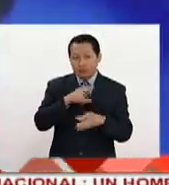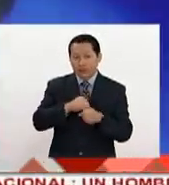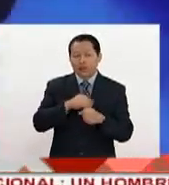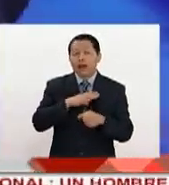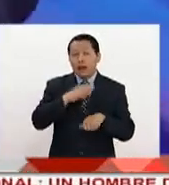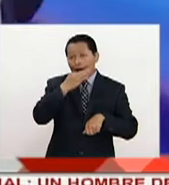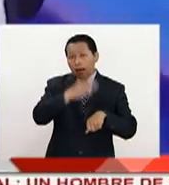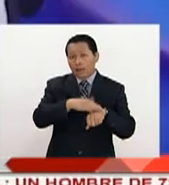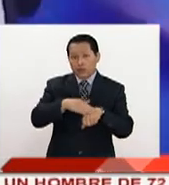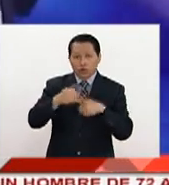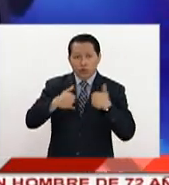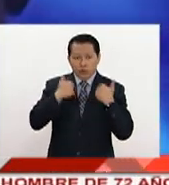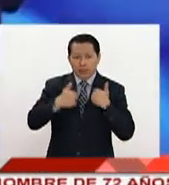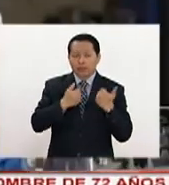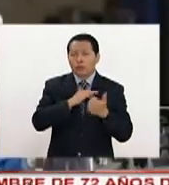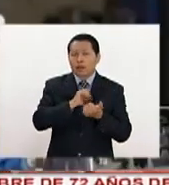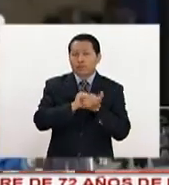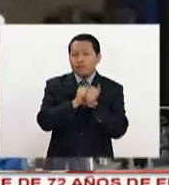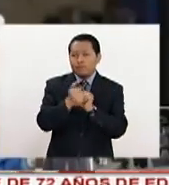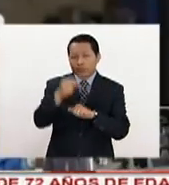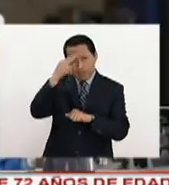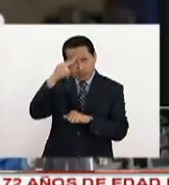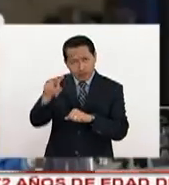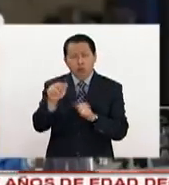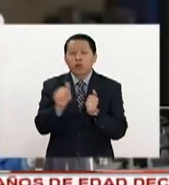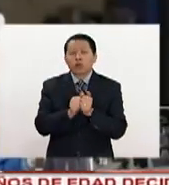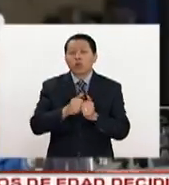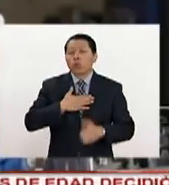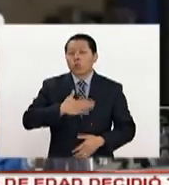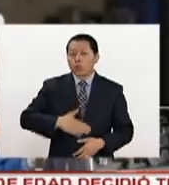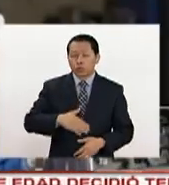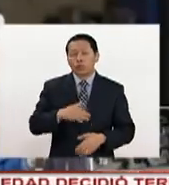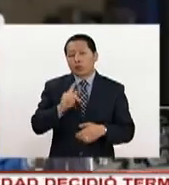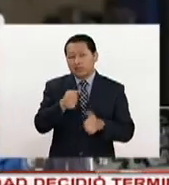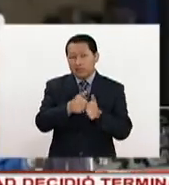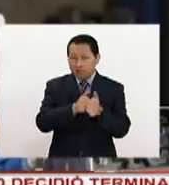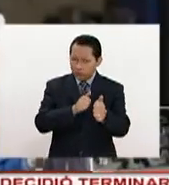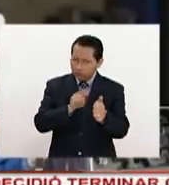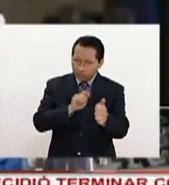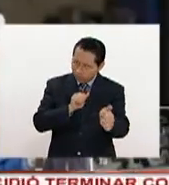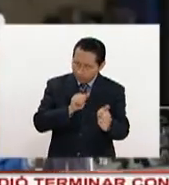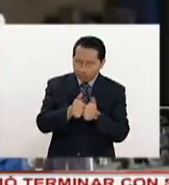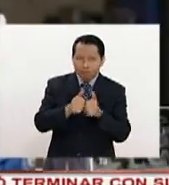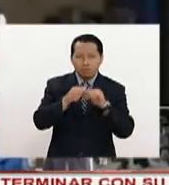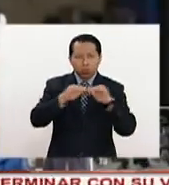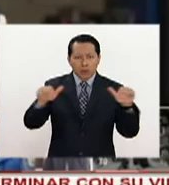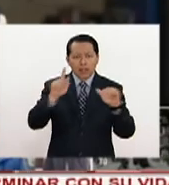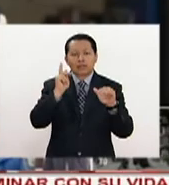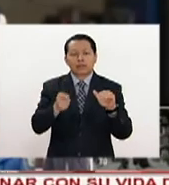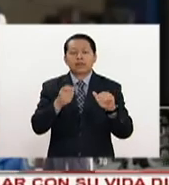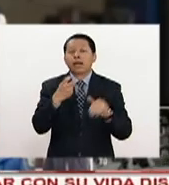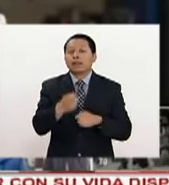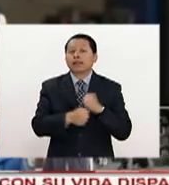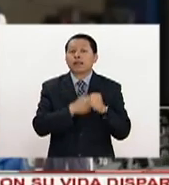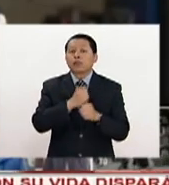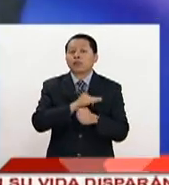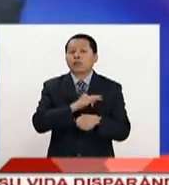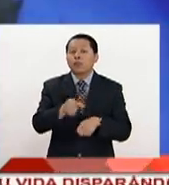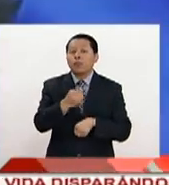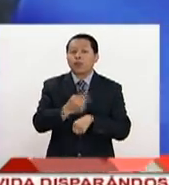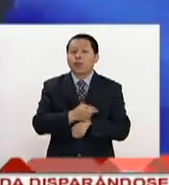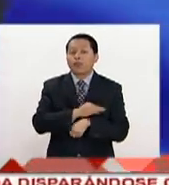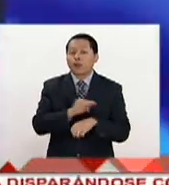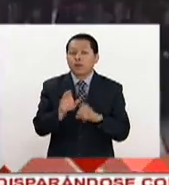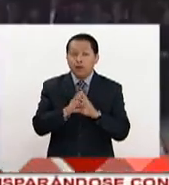historia del país. Aseguró que México debe ser un país justo y menos desigual. Agregó que este año representa la oportunidad de dejar atrás